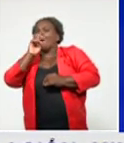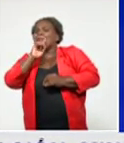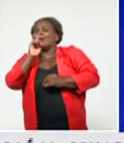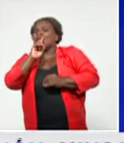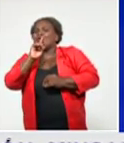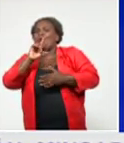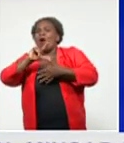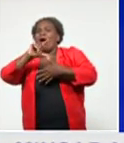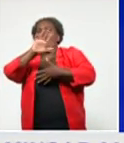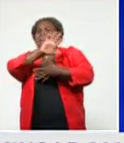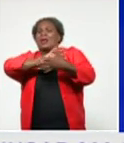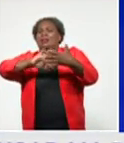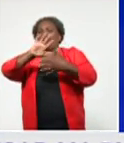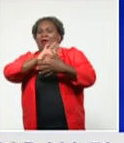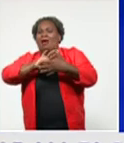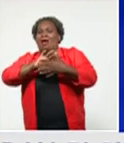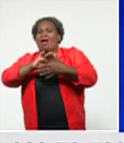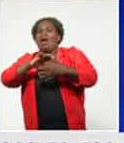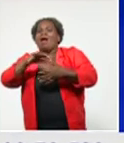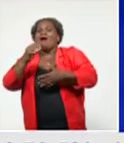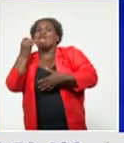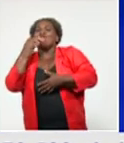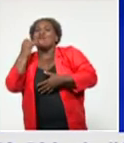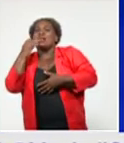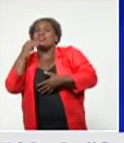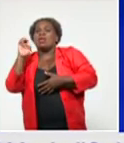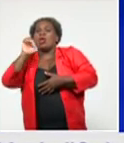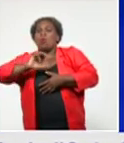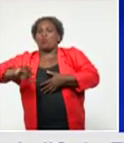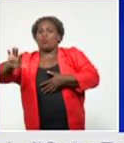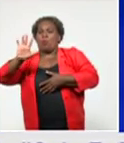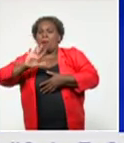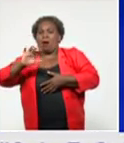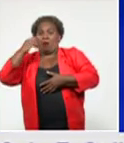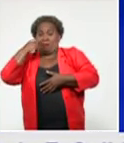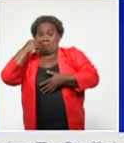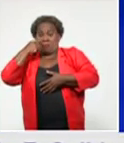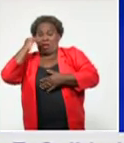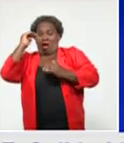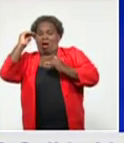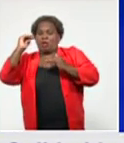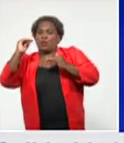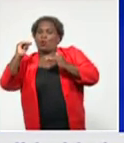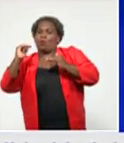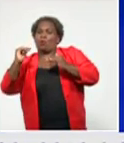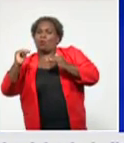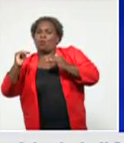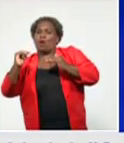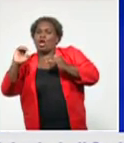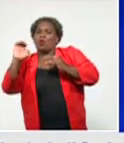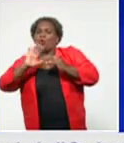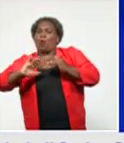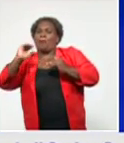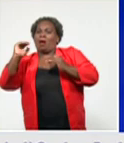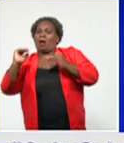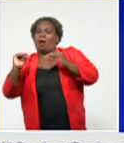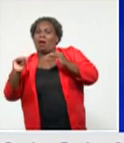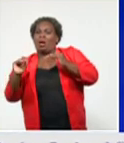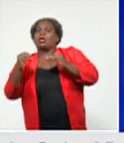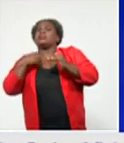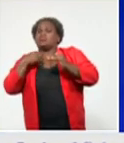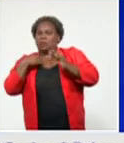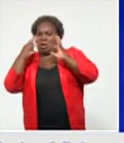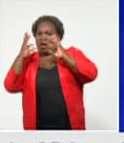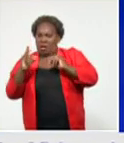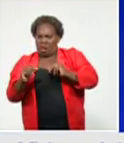elevado, después ha ido disminuyendo, aunque mantiene un número de casos. Lo que está